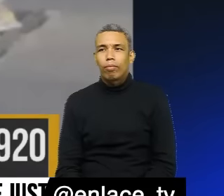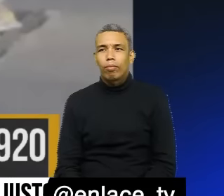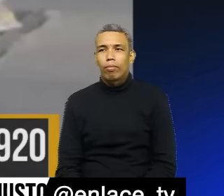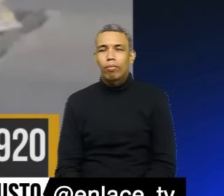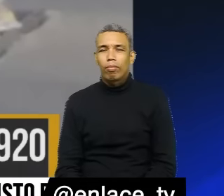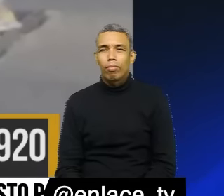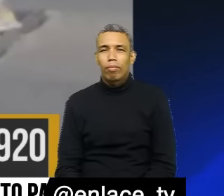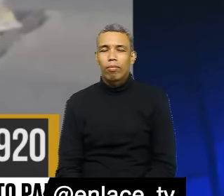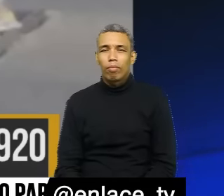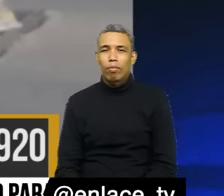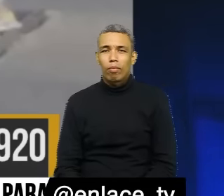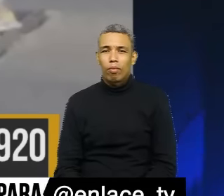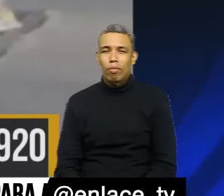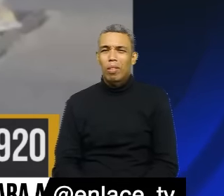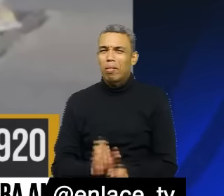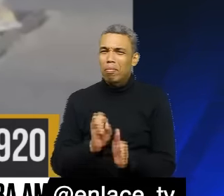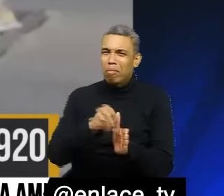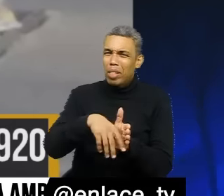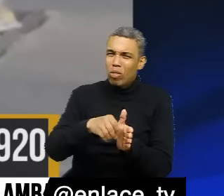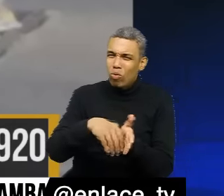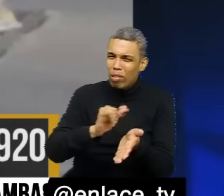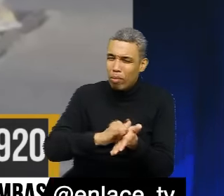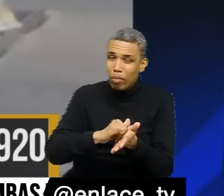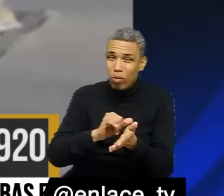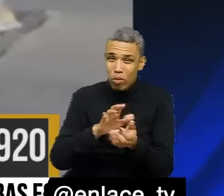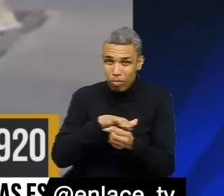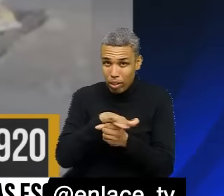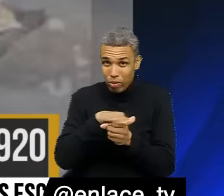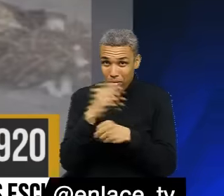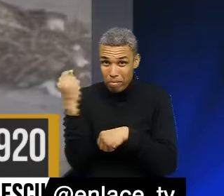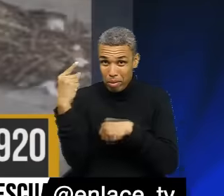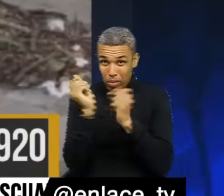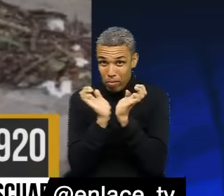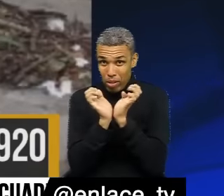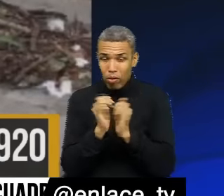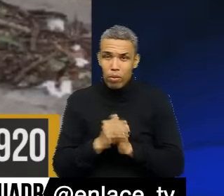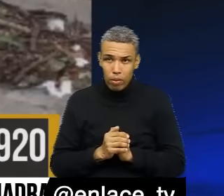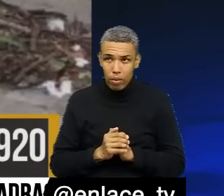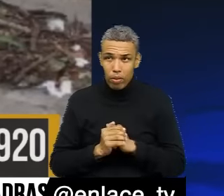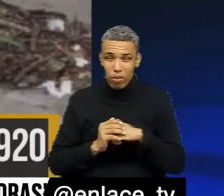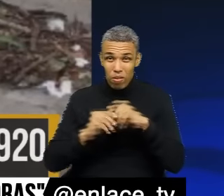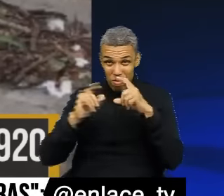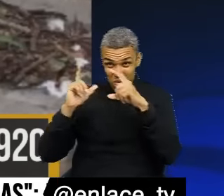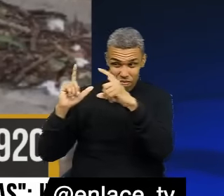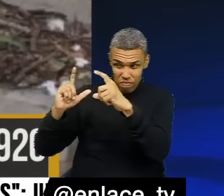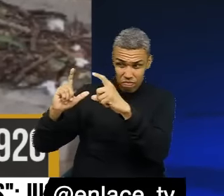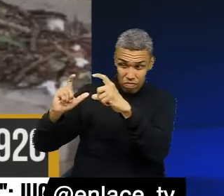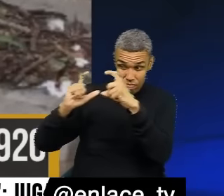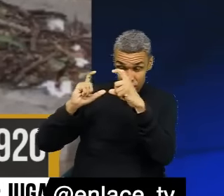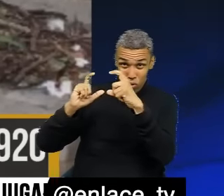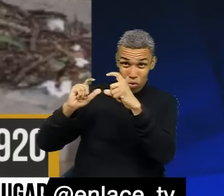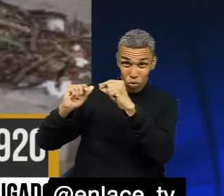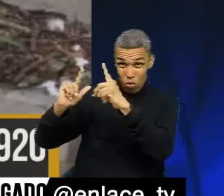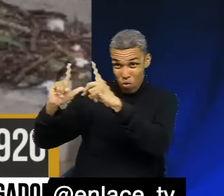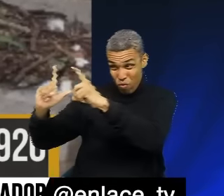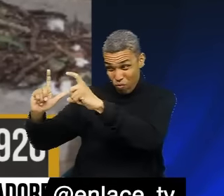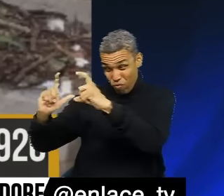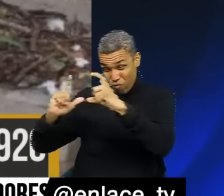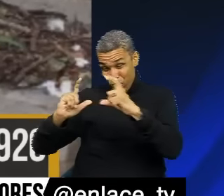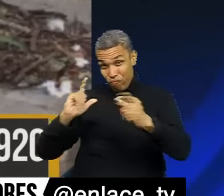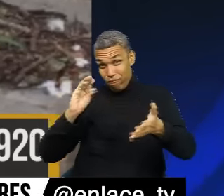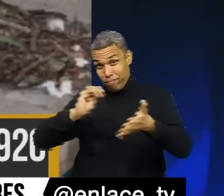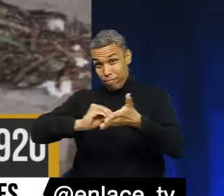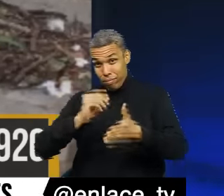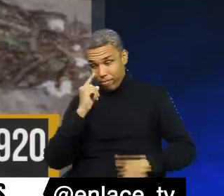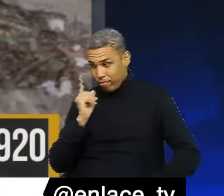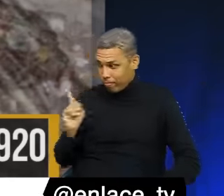Pasamos ahora a la Comuna 5, exactamente al barrio Primero de Mayo. Según el ciudadano, los habitantes de la zona y transeúntes arrojan basura sin ningún